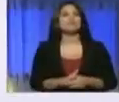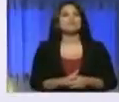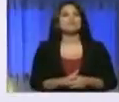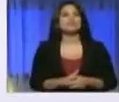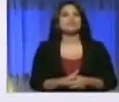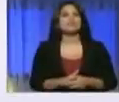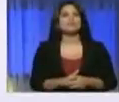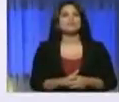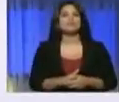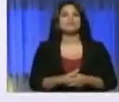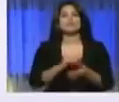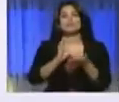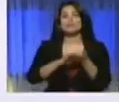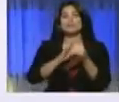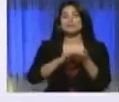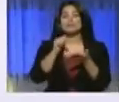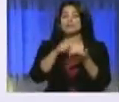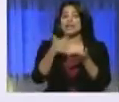Este libro,